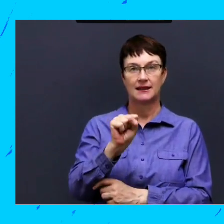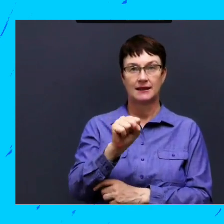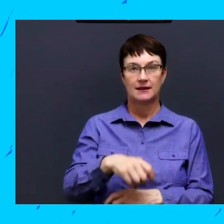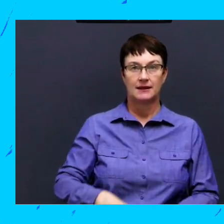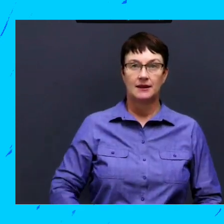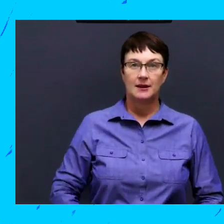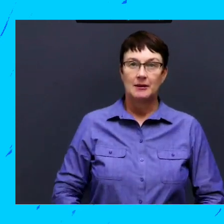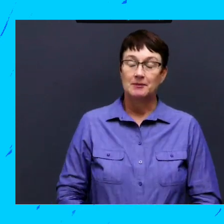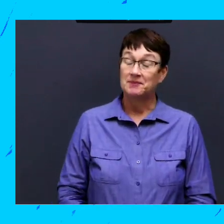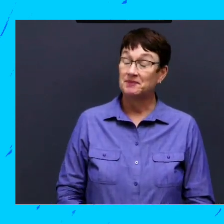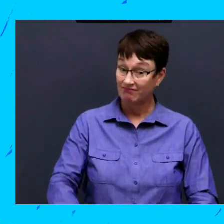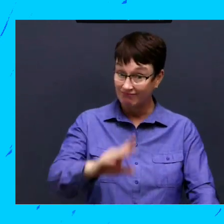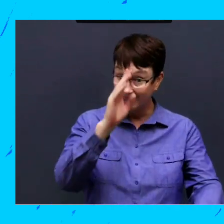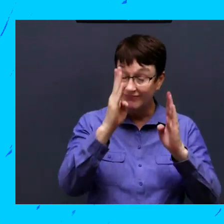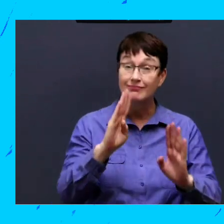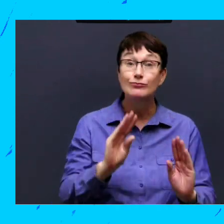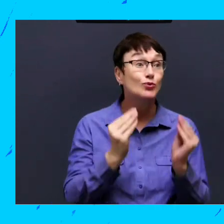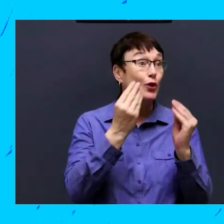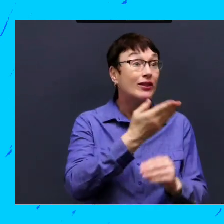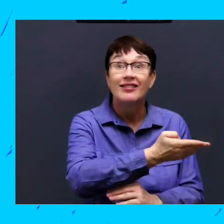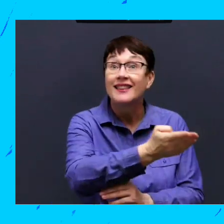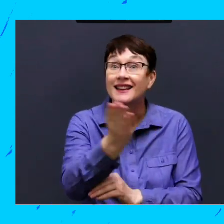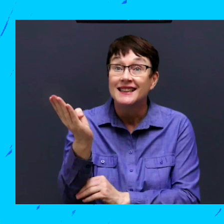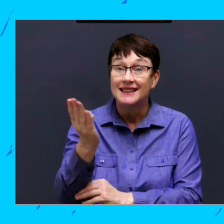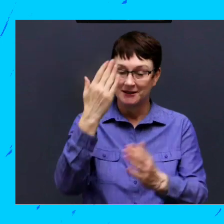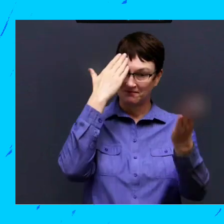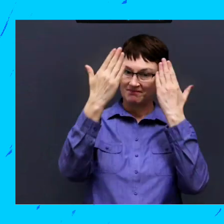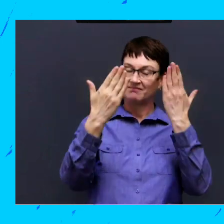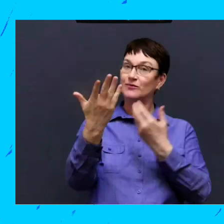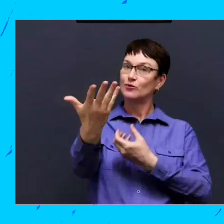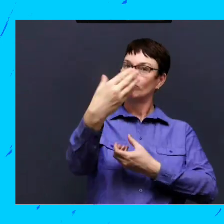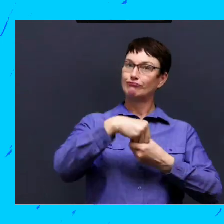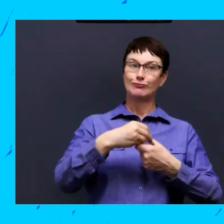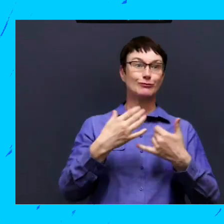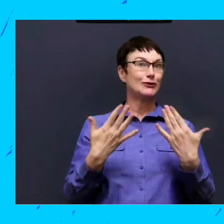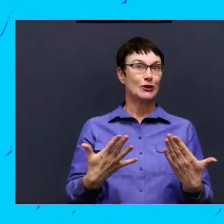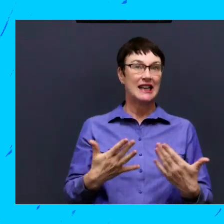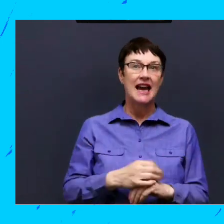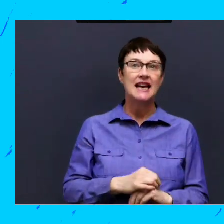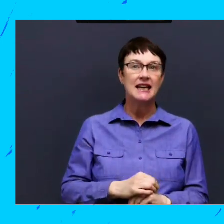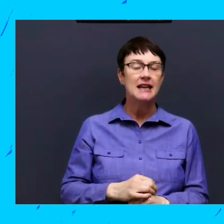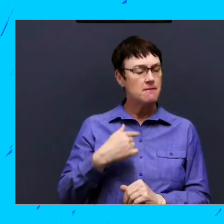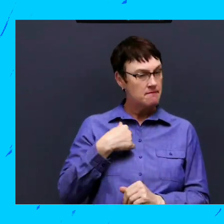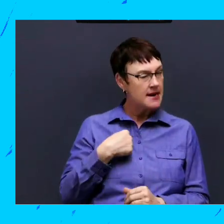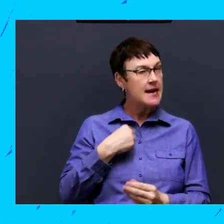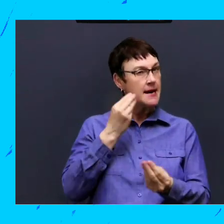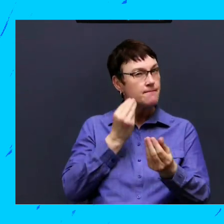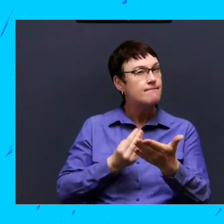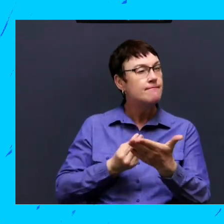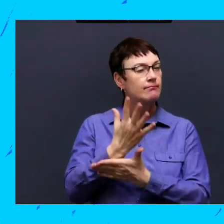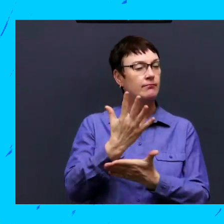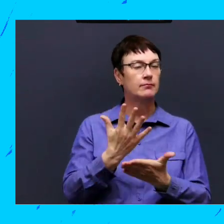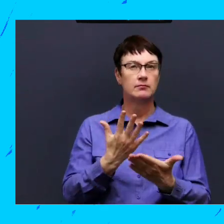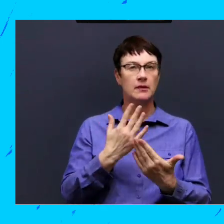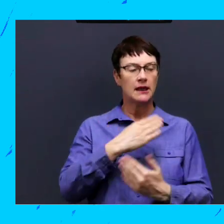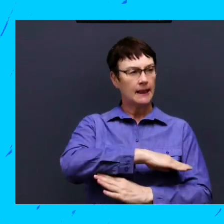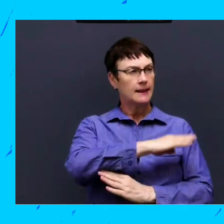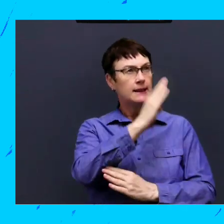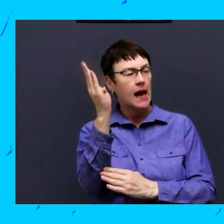Bueno, jóvenes y tomadores de decisión y todos los que están aquí hoy,